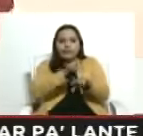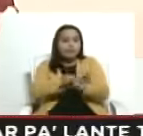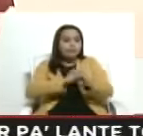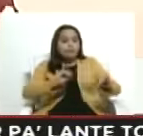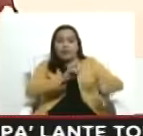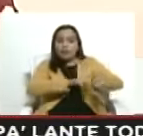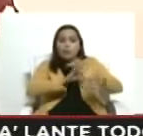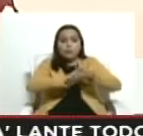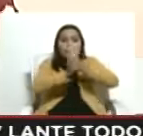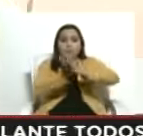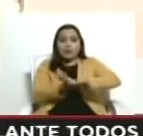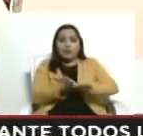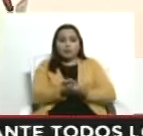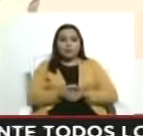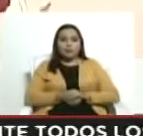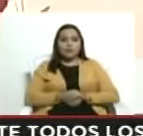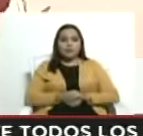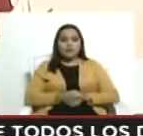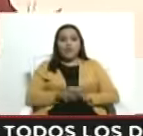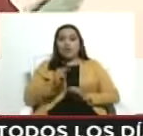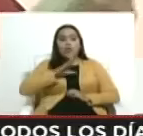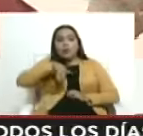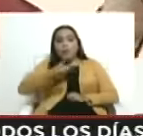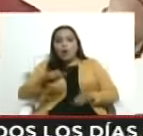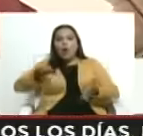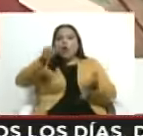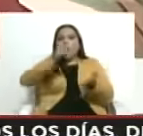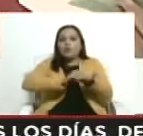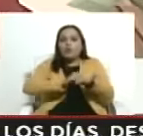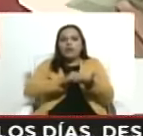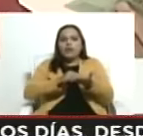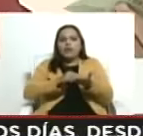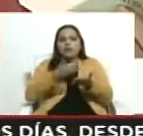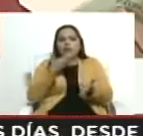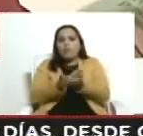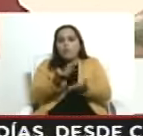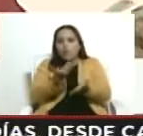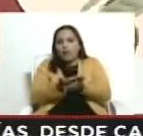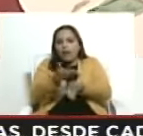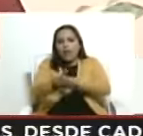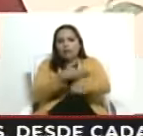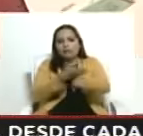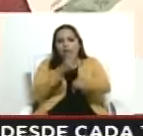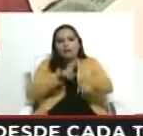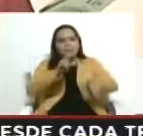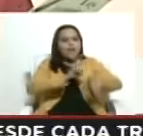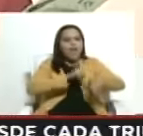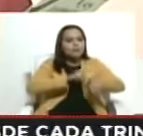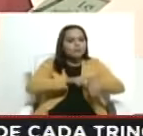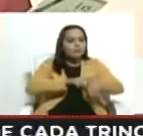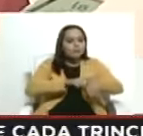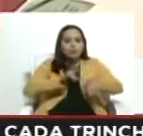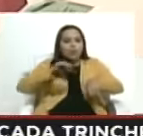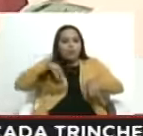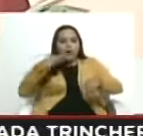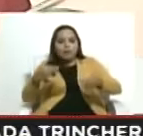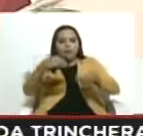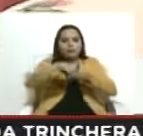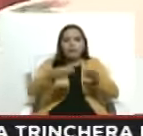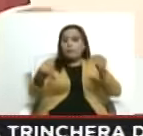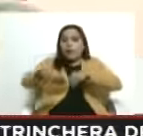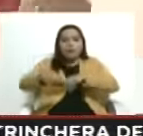Debería ser lapidario. No puede haber una postulación que no haya estado en el lapso establecido del cronograma. ¿Por